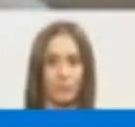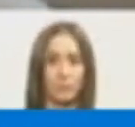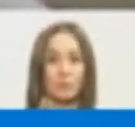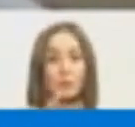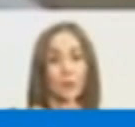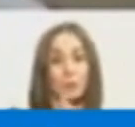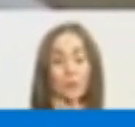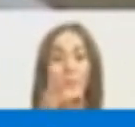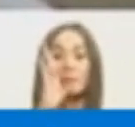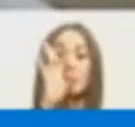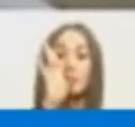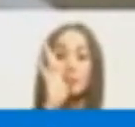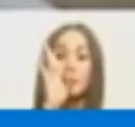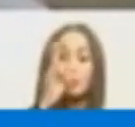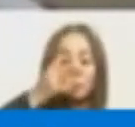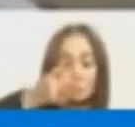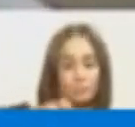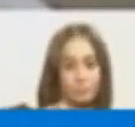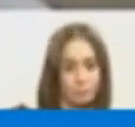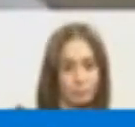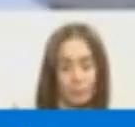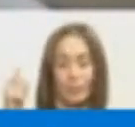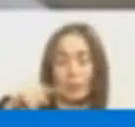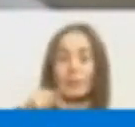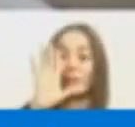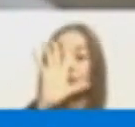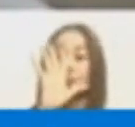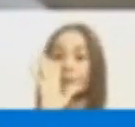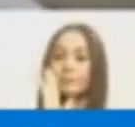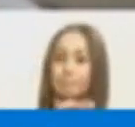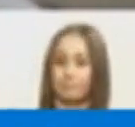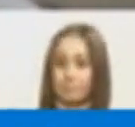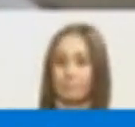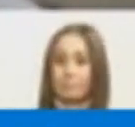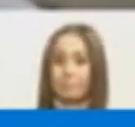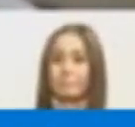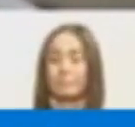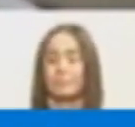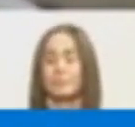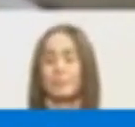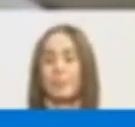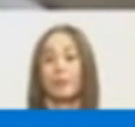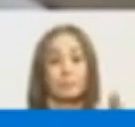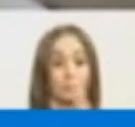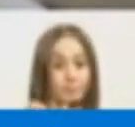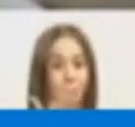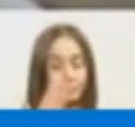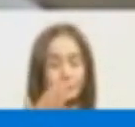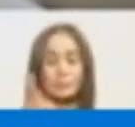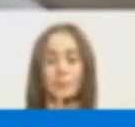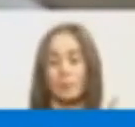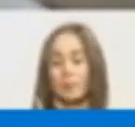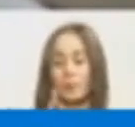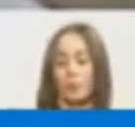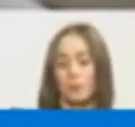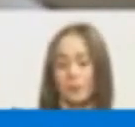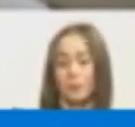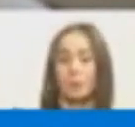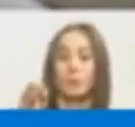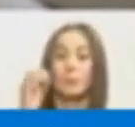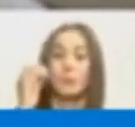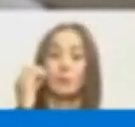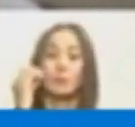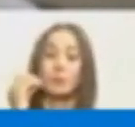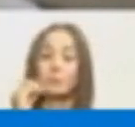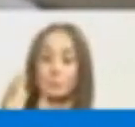las 7 de la tarde hasta las 5 de la mañana, permitiendo la circulación de las personas entre hogares para